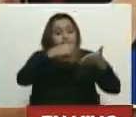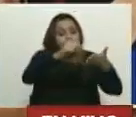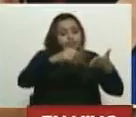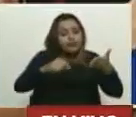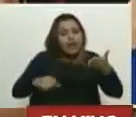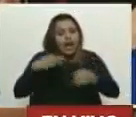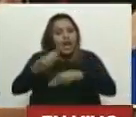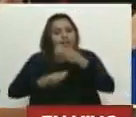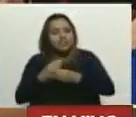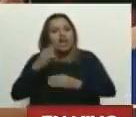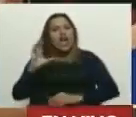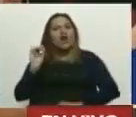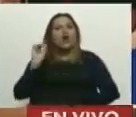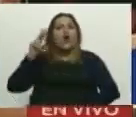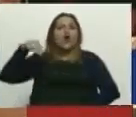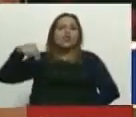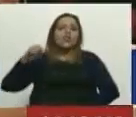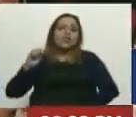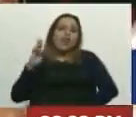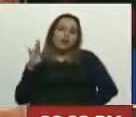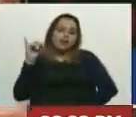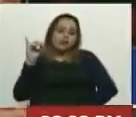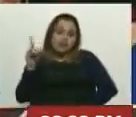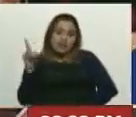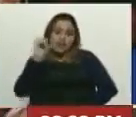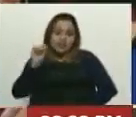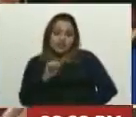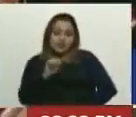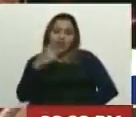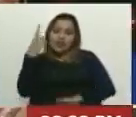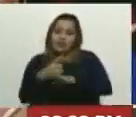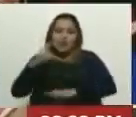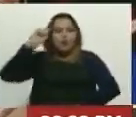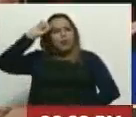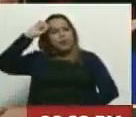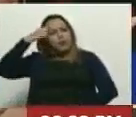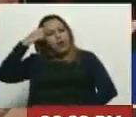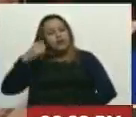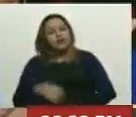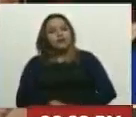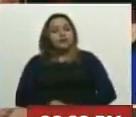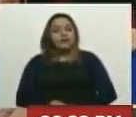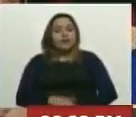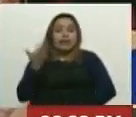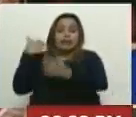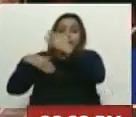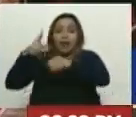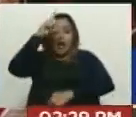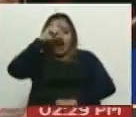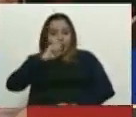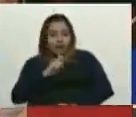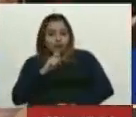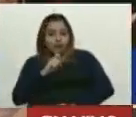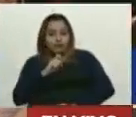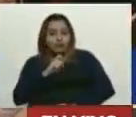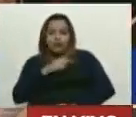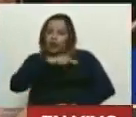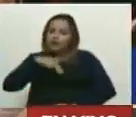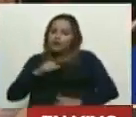CONAPDIS. Debemos recordar y mantener presente la bandera que durante tantos años